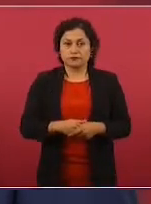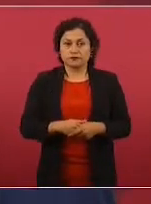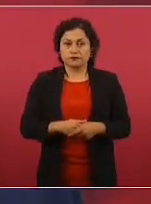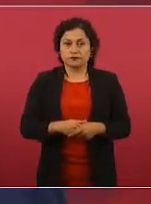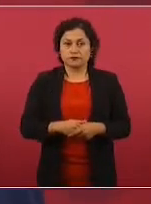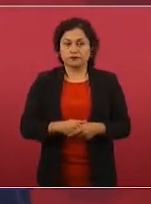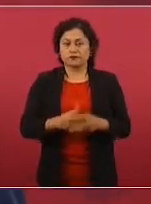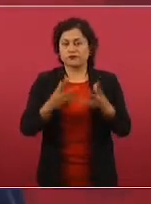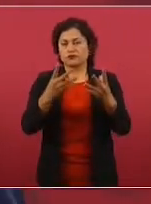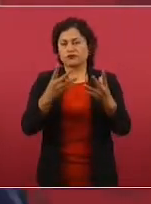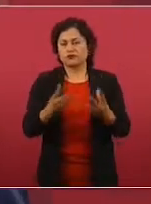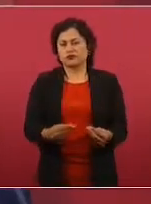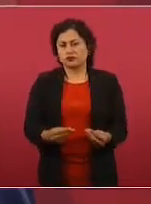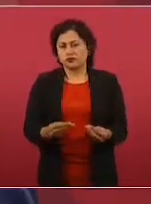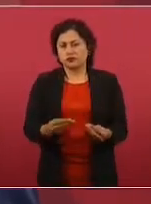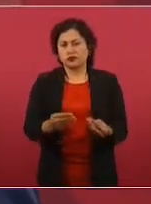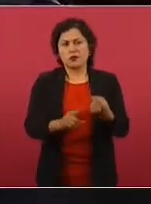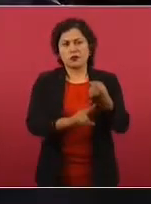pleitos, querellas,